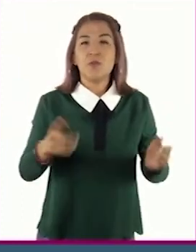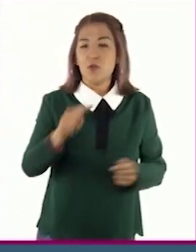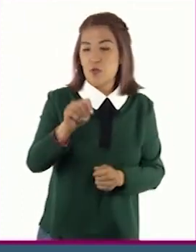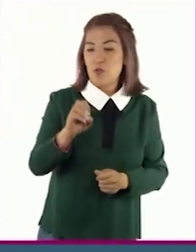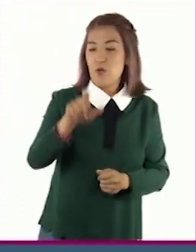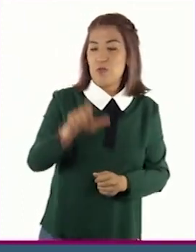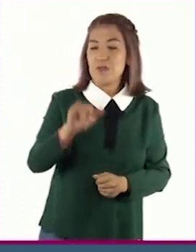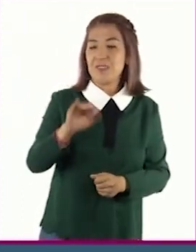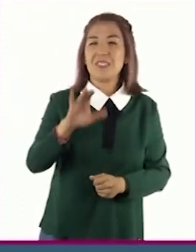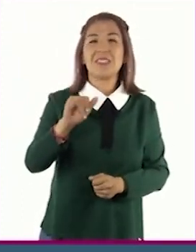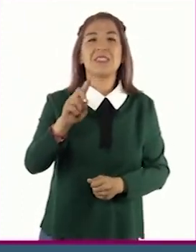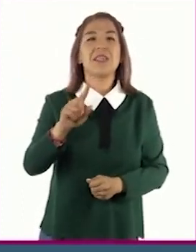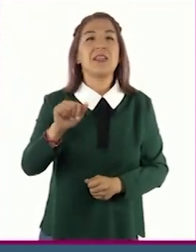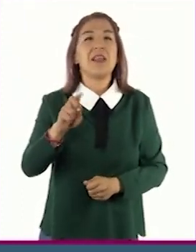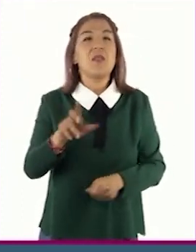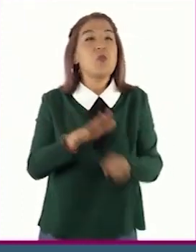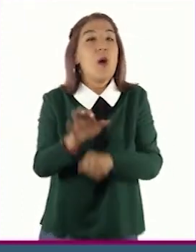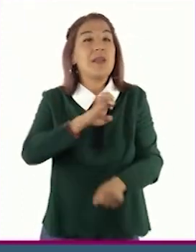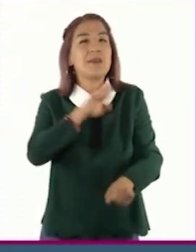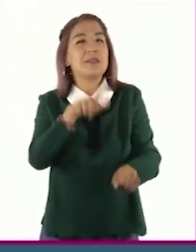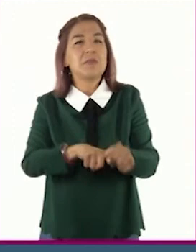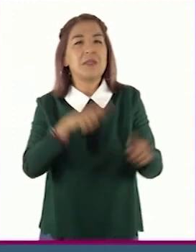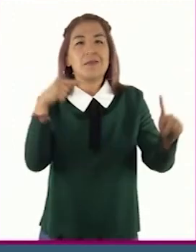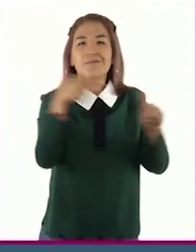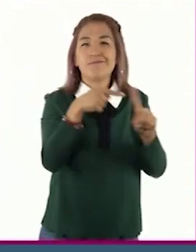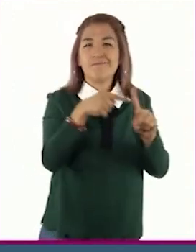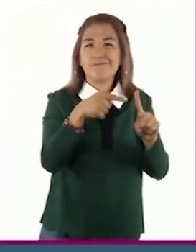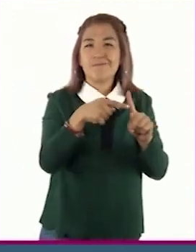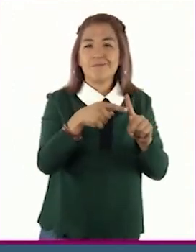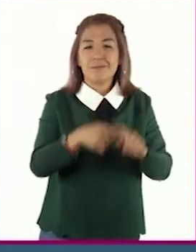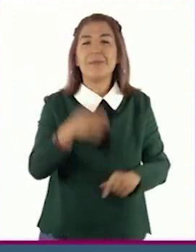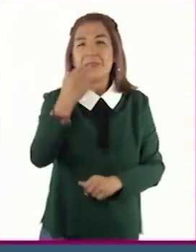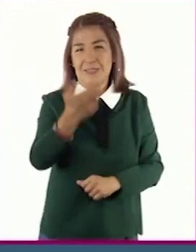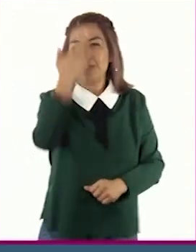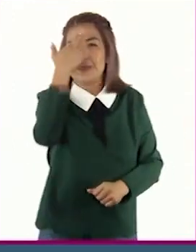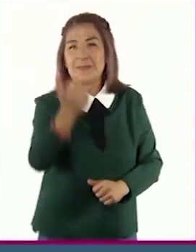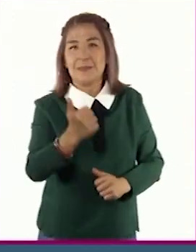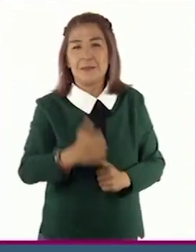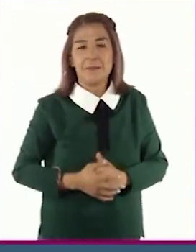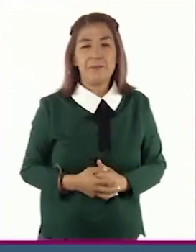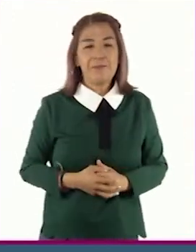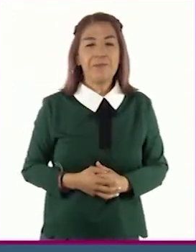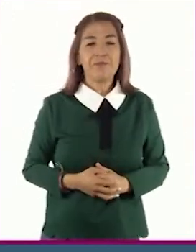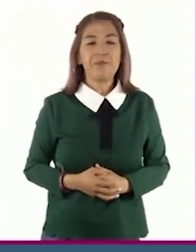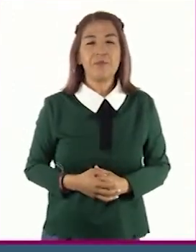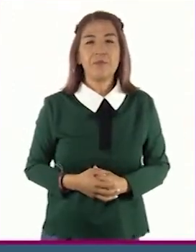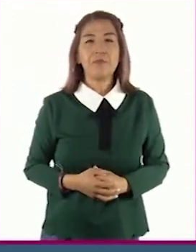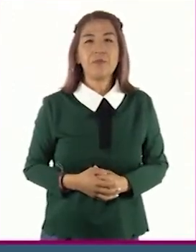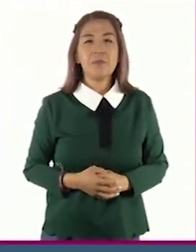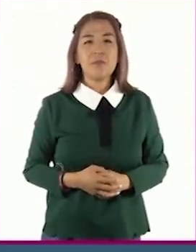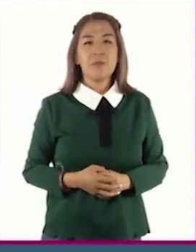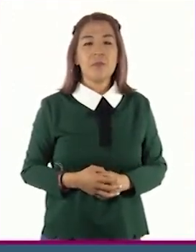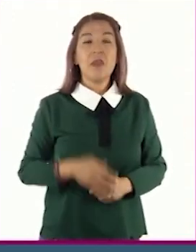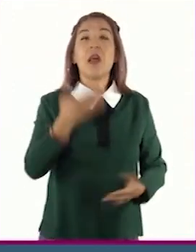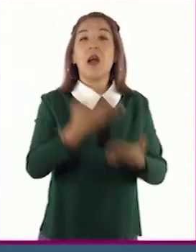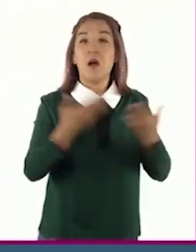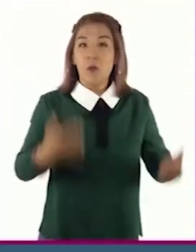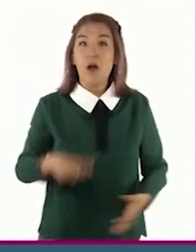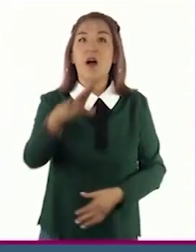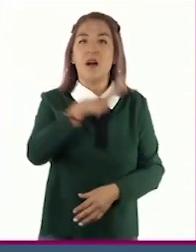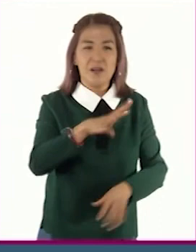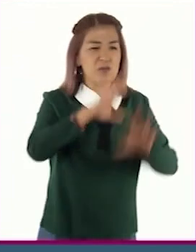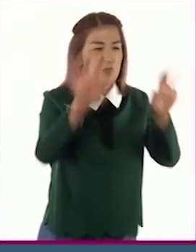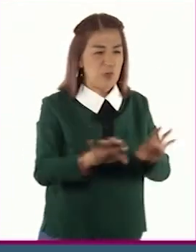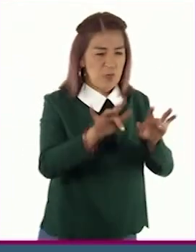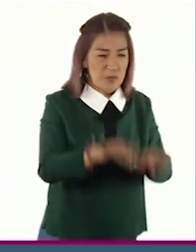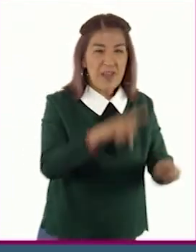toxicidad, digamos, determinada en parte por esto. De hecho, actualmente existen diferentes herramientas computacionales que